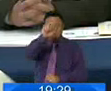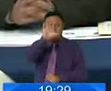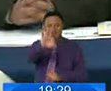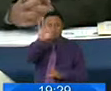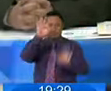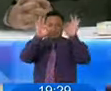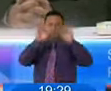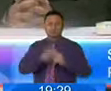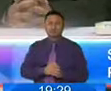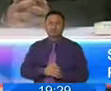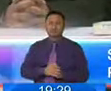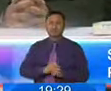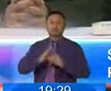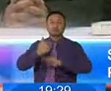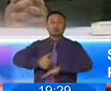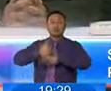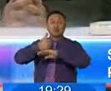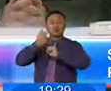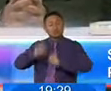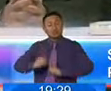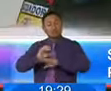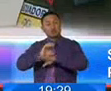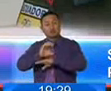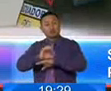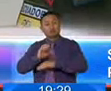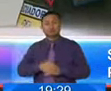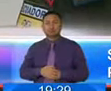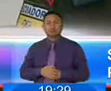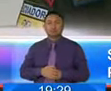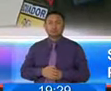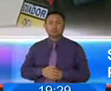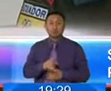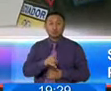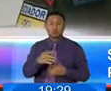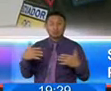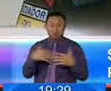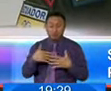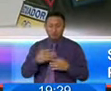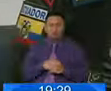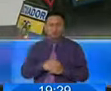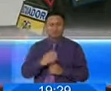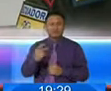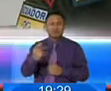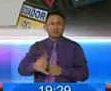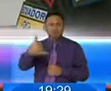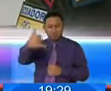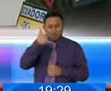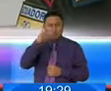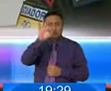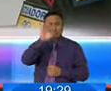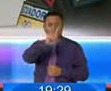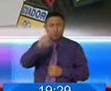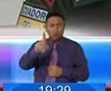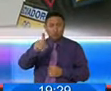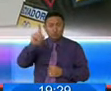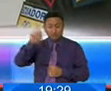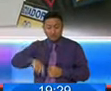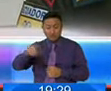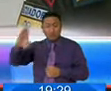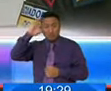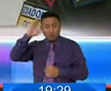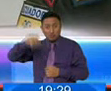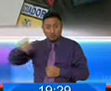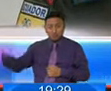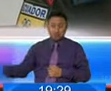ilícito. Las autoridades dan recomendaciones. No dejarse intimidar, llamar al ECU 911 inmediatamente para que asista la